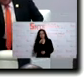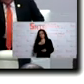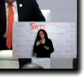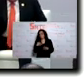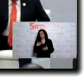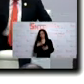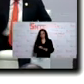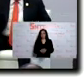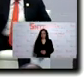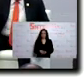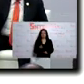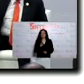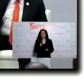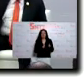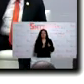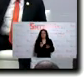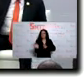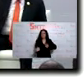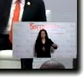No hablemos de eso.